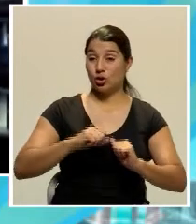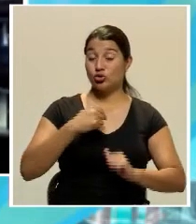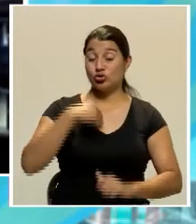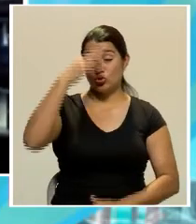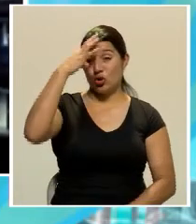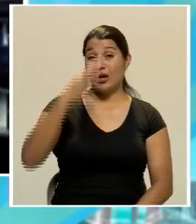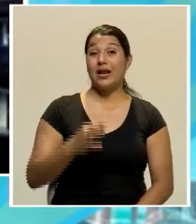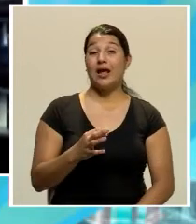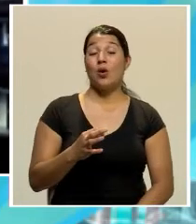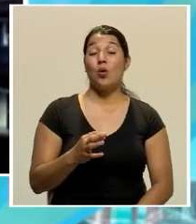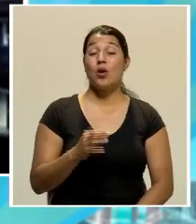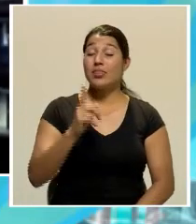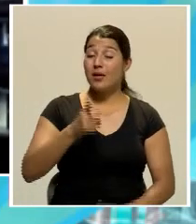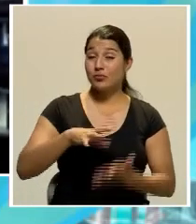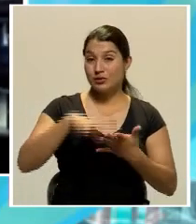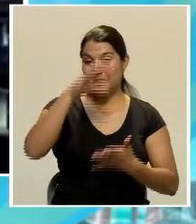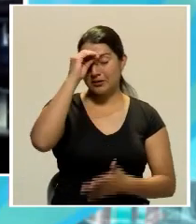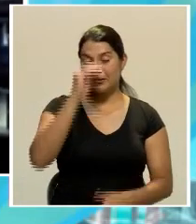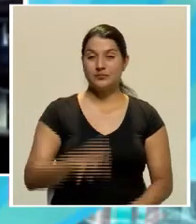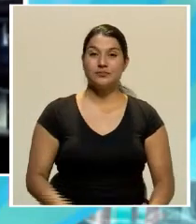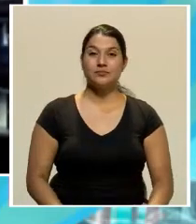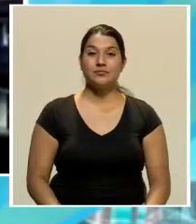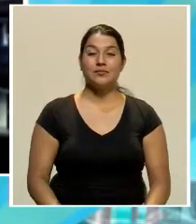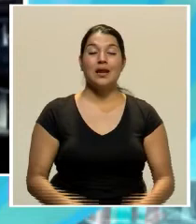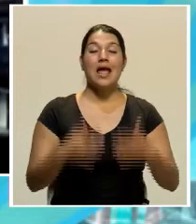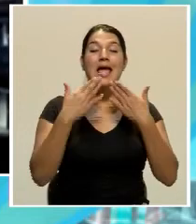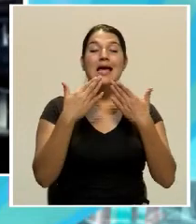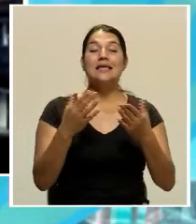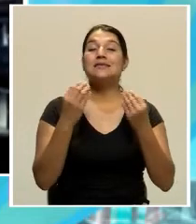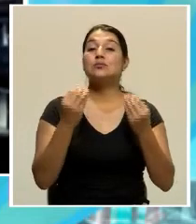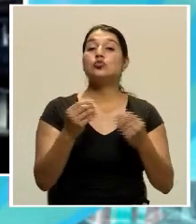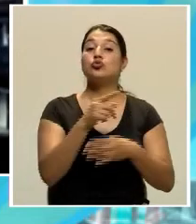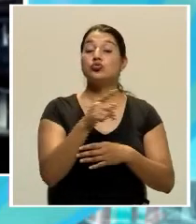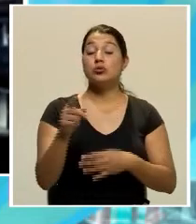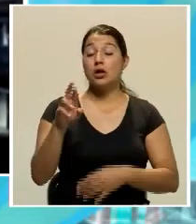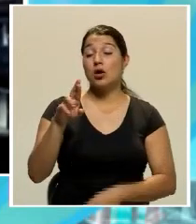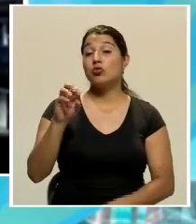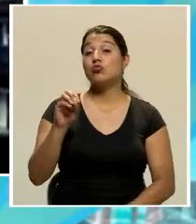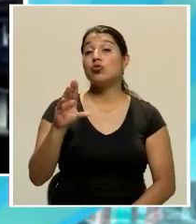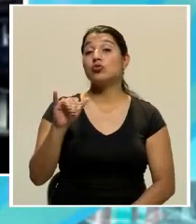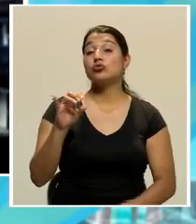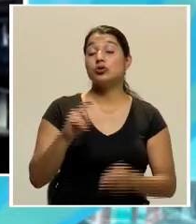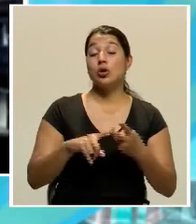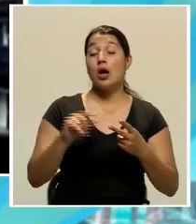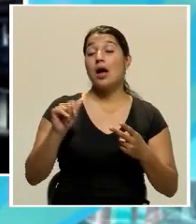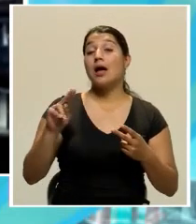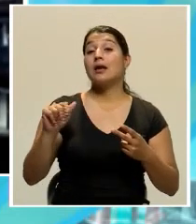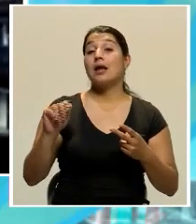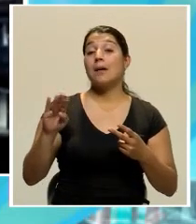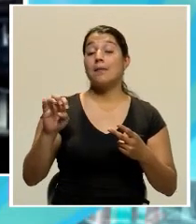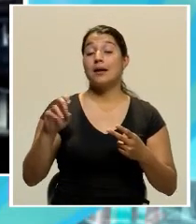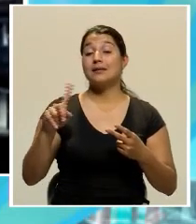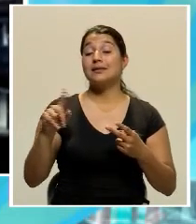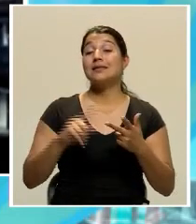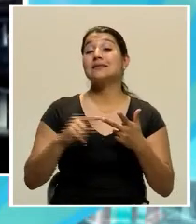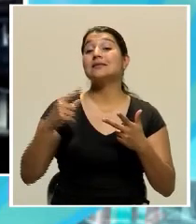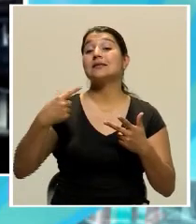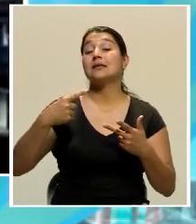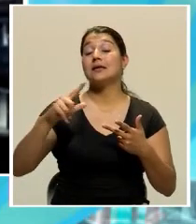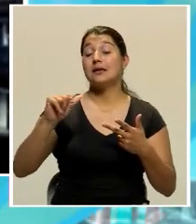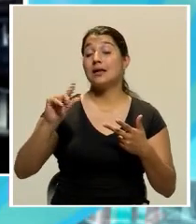que ahí queda pendiente. Les agradezco muchísimo, Rocío, Ana Beatriz, Gladys.